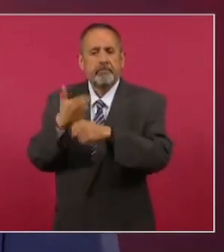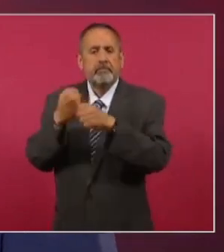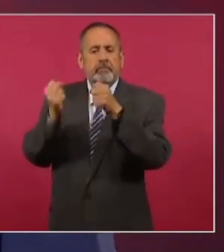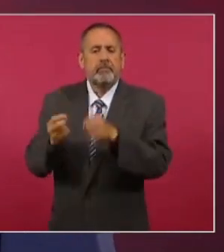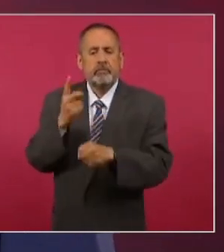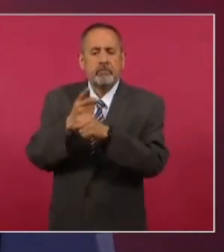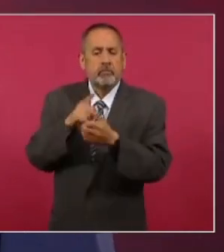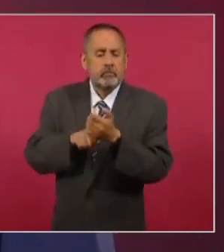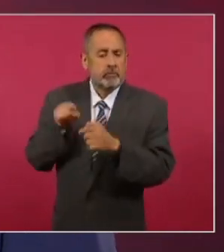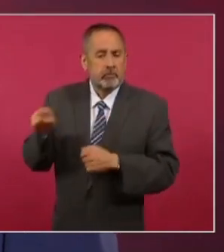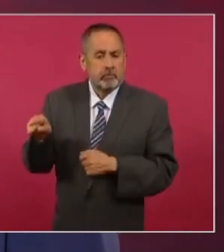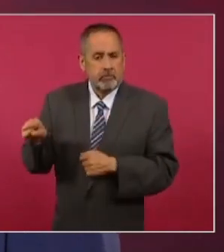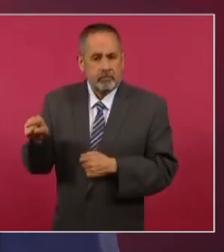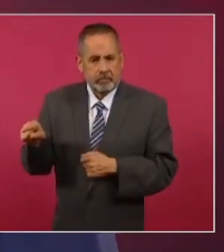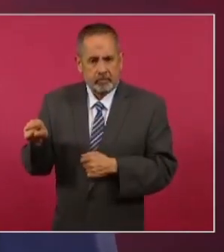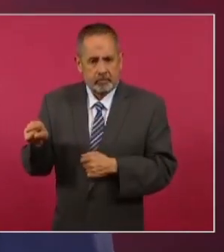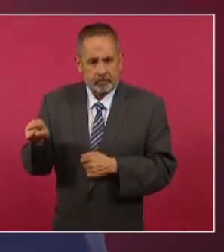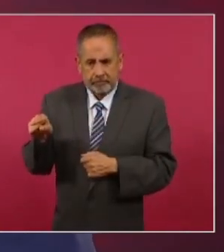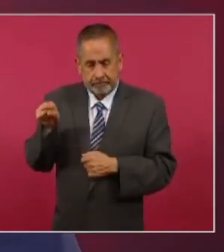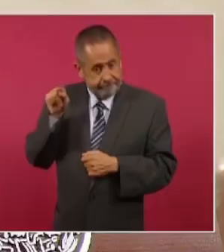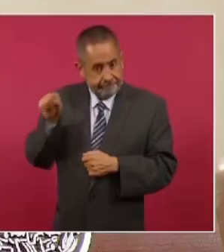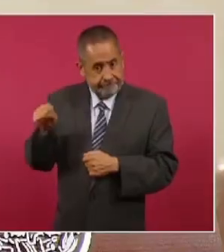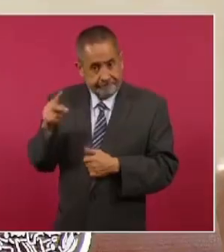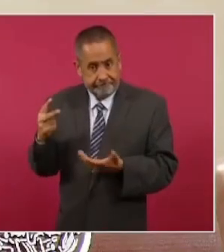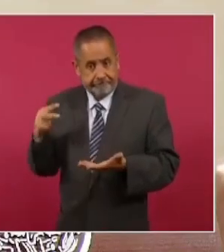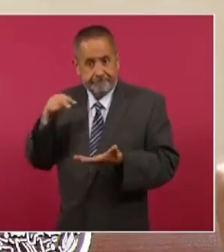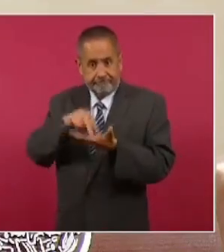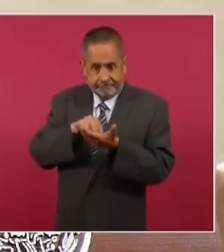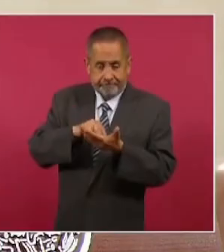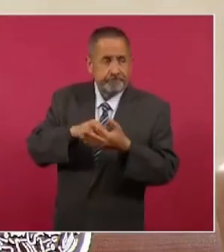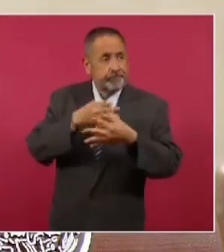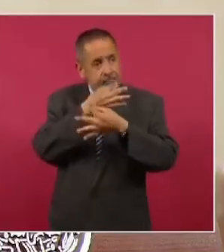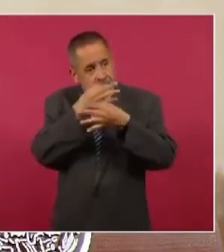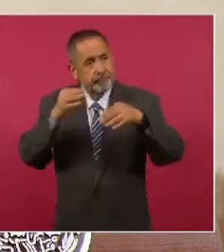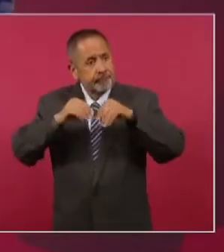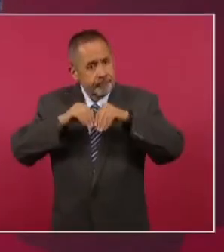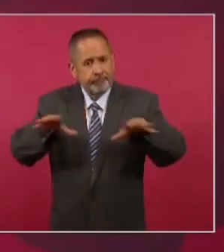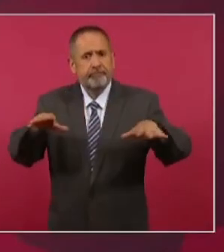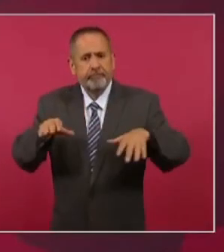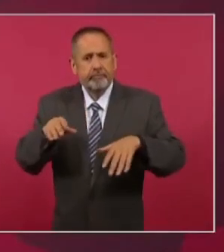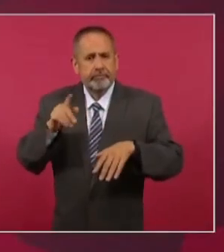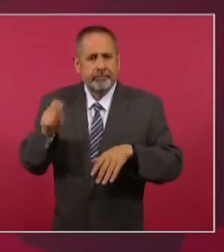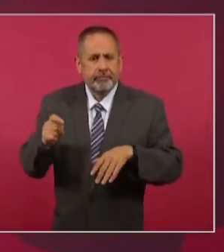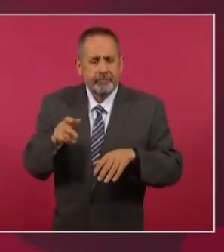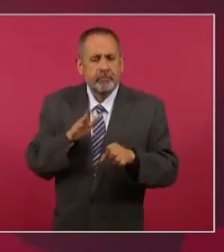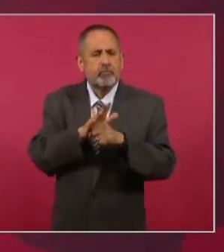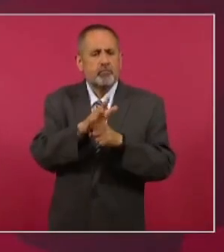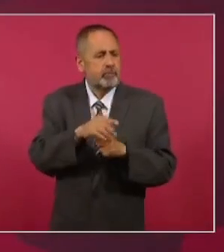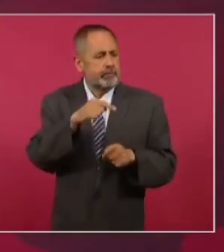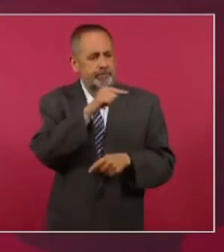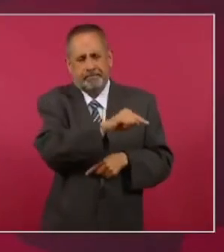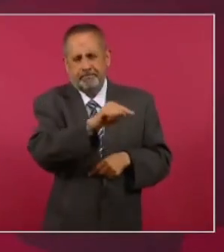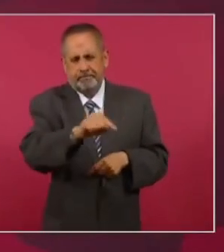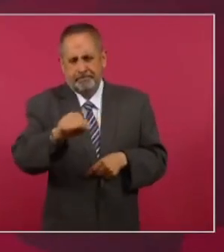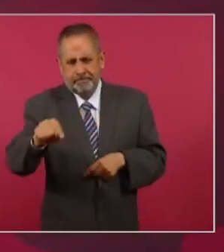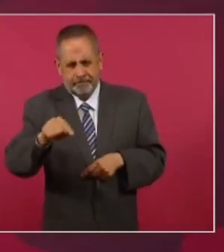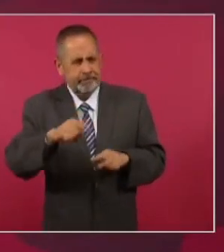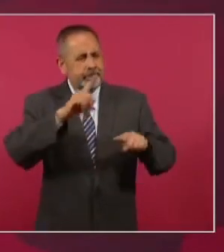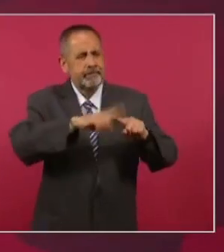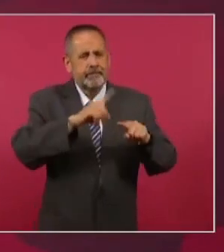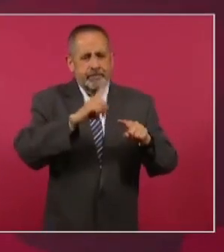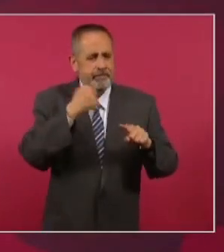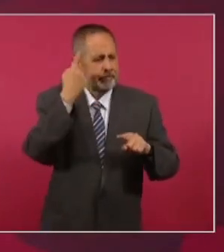Seguridad que dé a conocer casos de